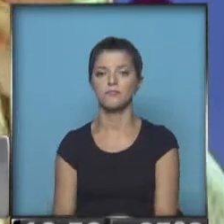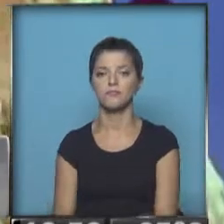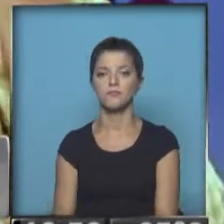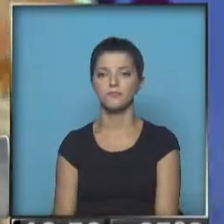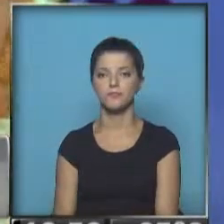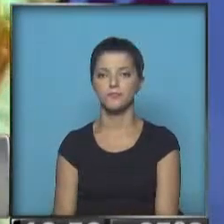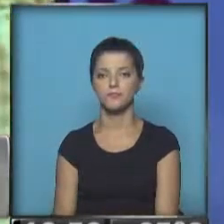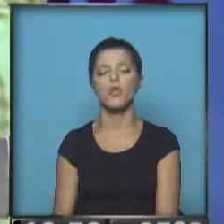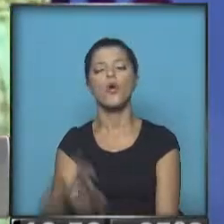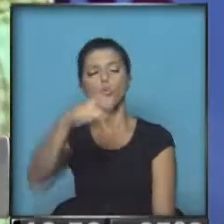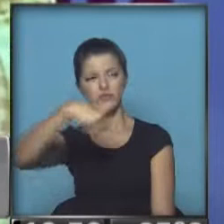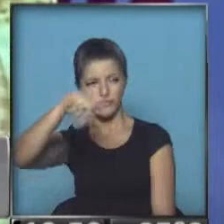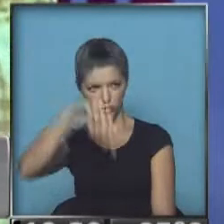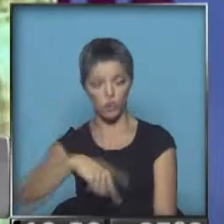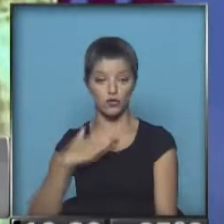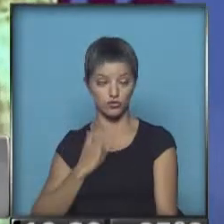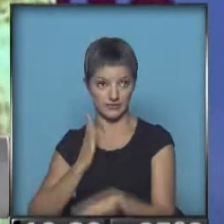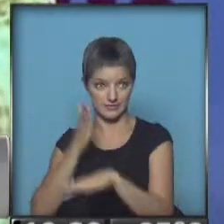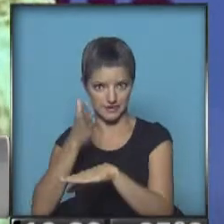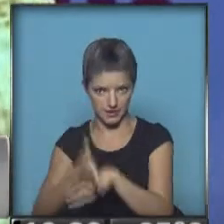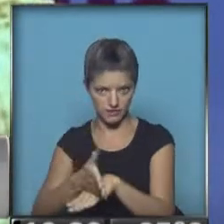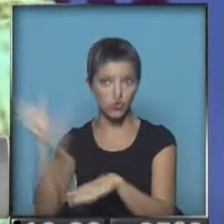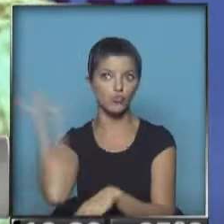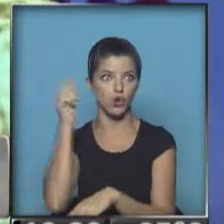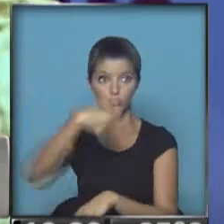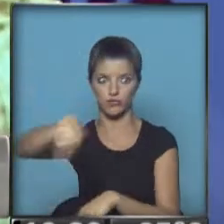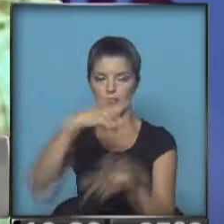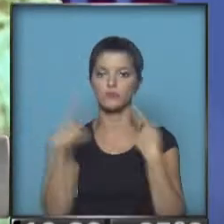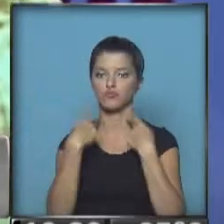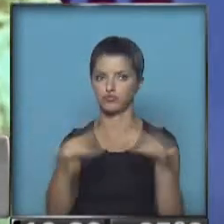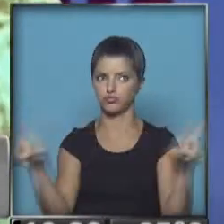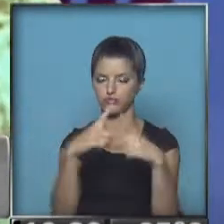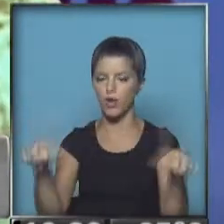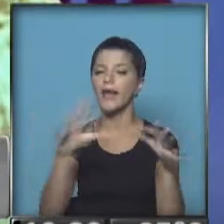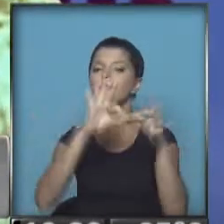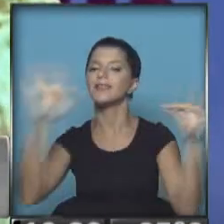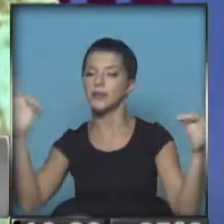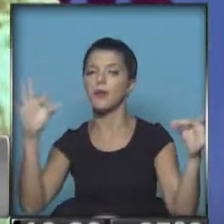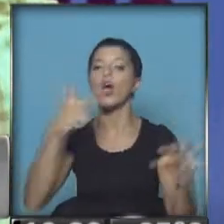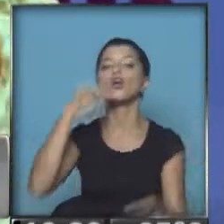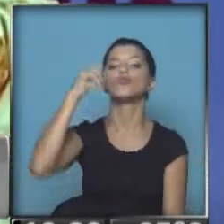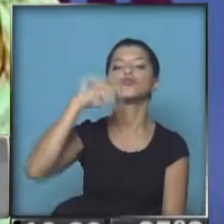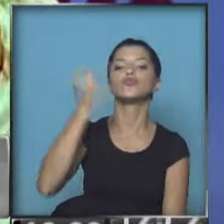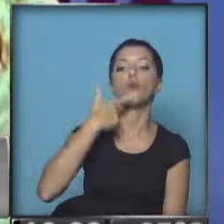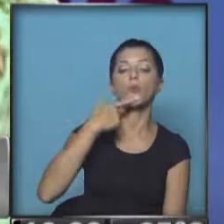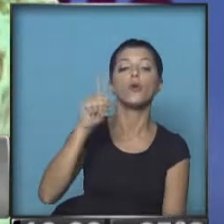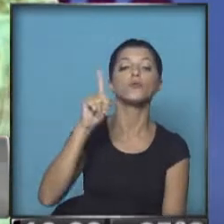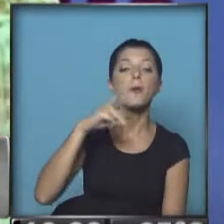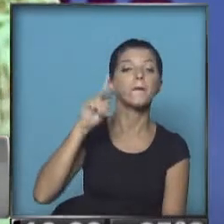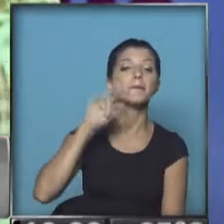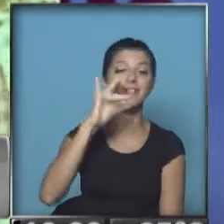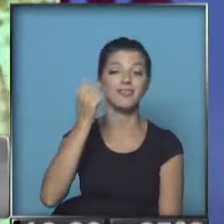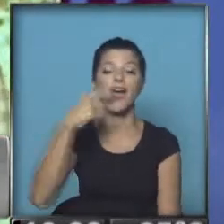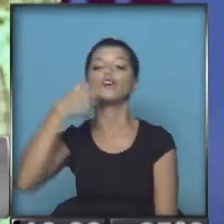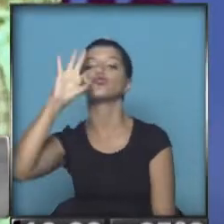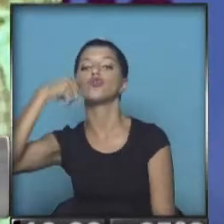Cuando ustedes cantaron hoy, cuando yo ingresé, que a mí me impresionó tanto esa consigna, somos la vida, somos la paz, que fue la consigna